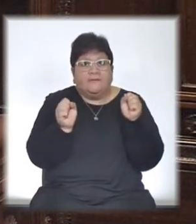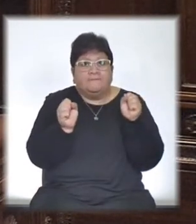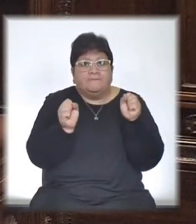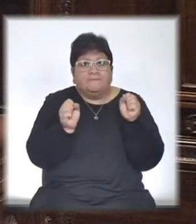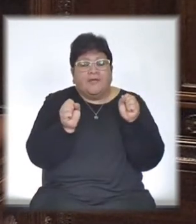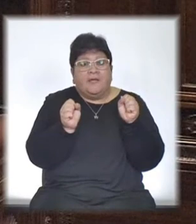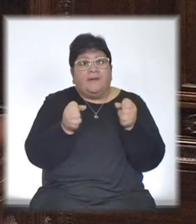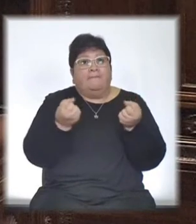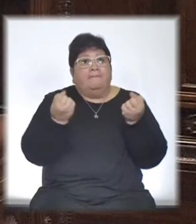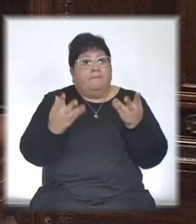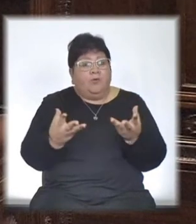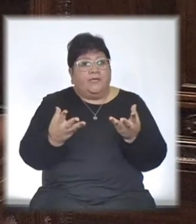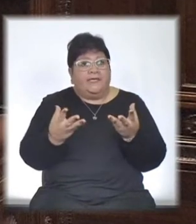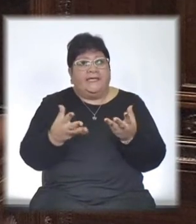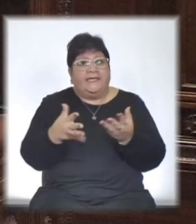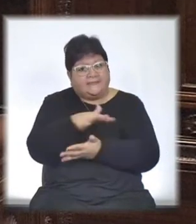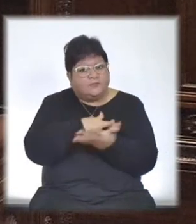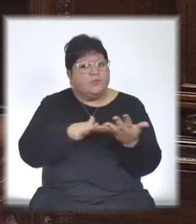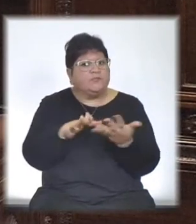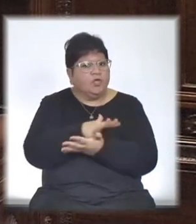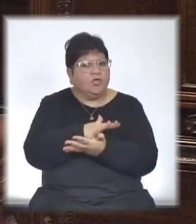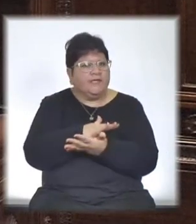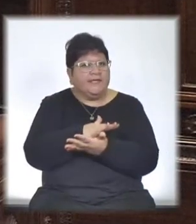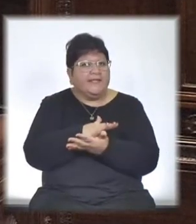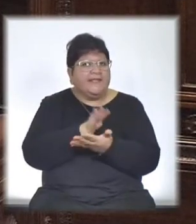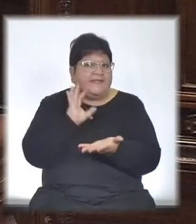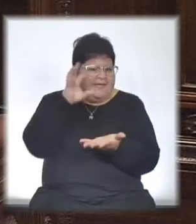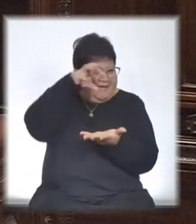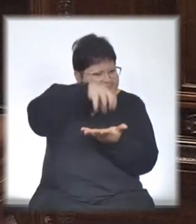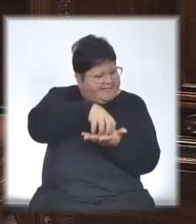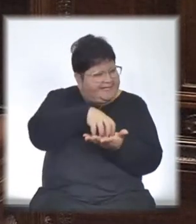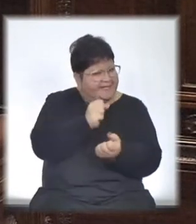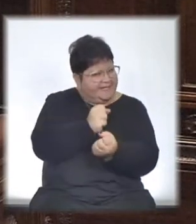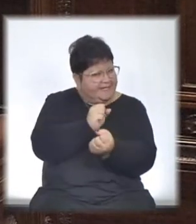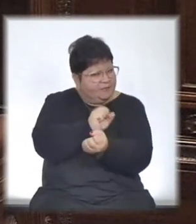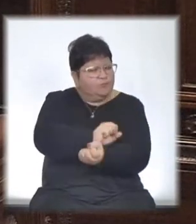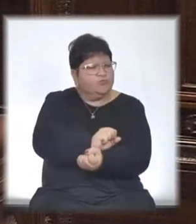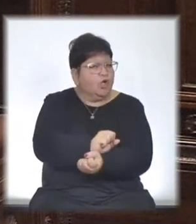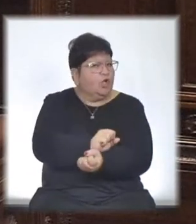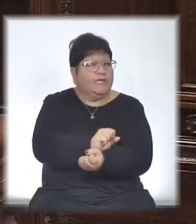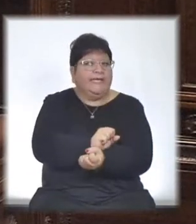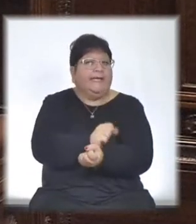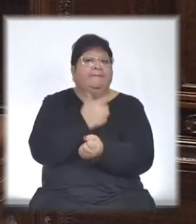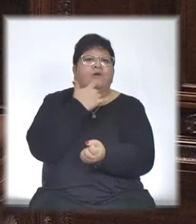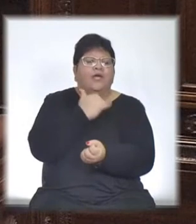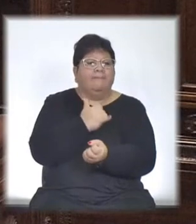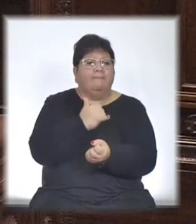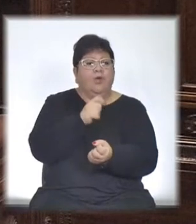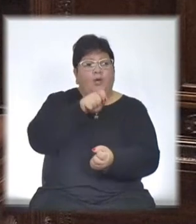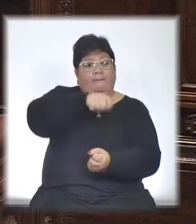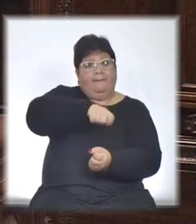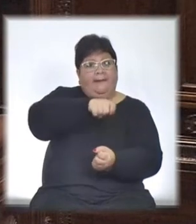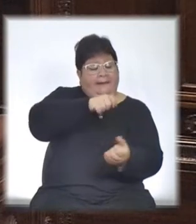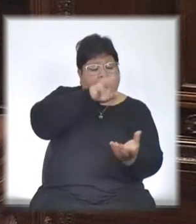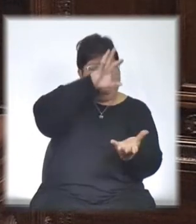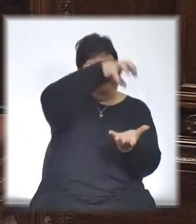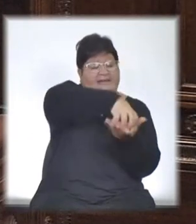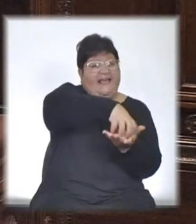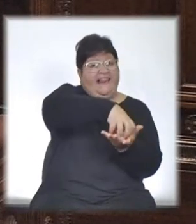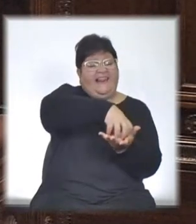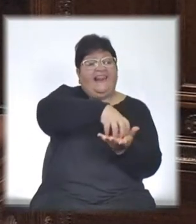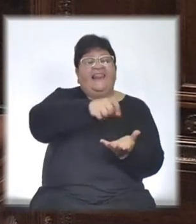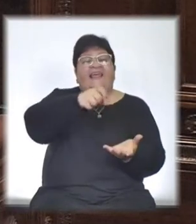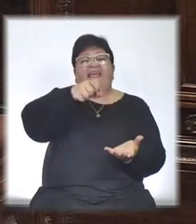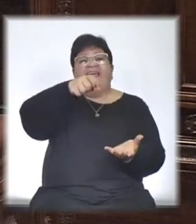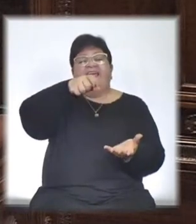las condiciones de reclusión eran una forma permanente de tortura. El penal de libertad para los hombres, la cárcel de